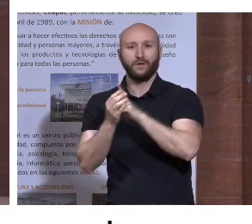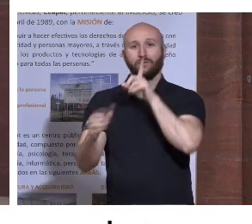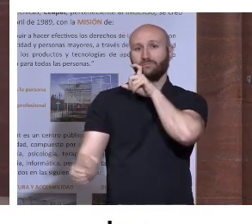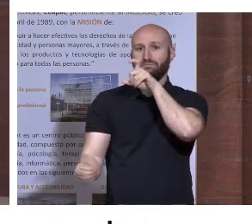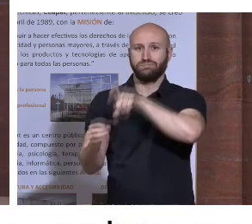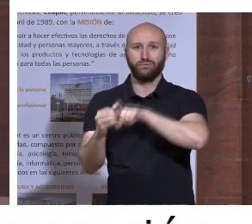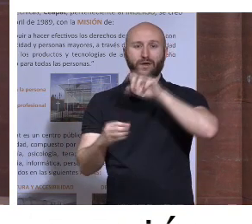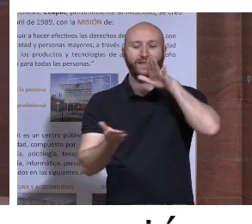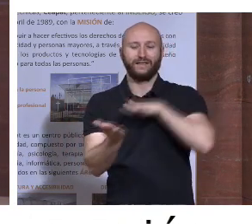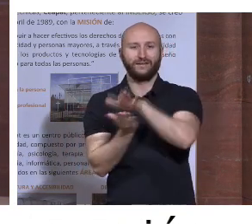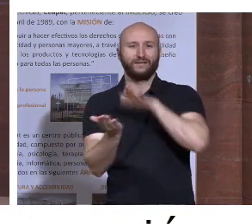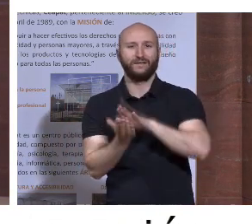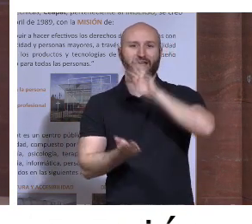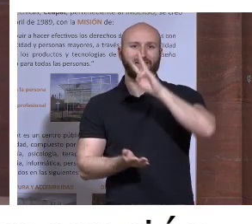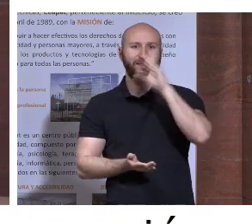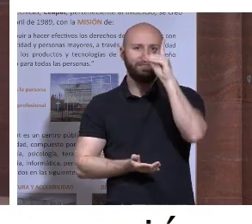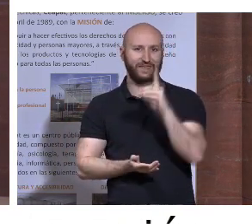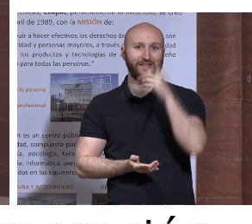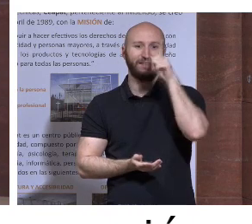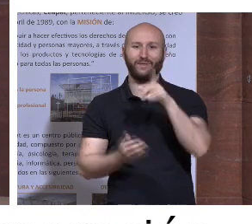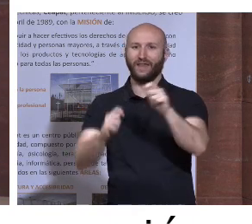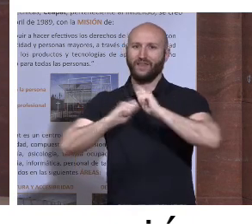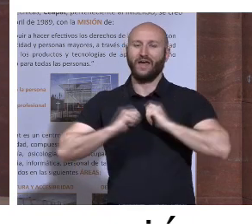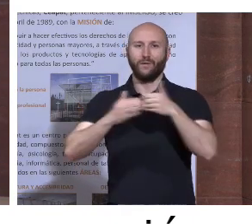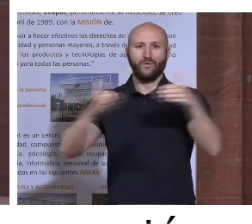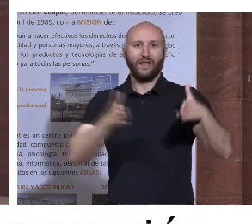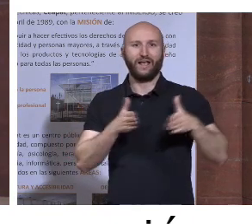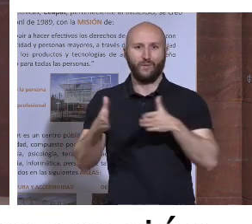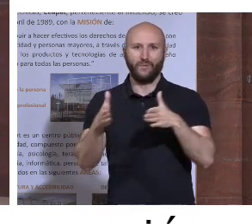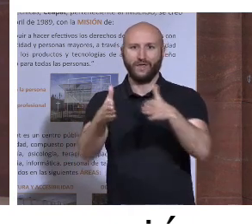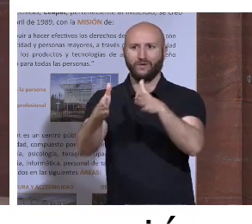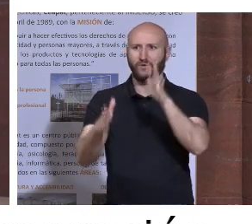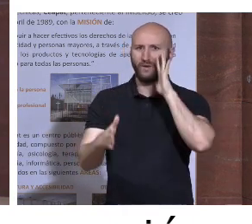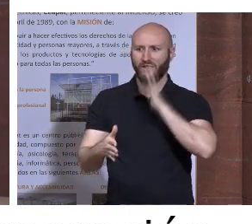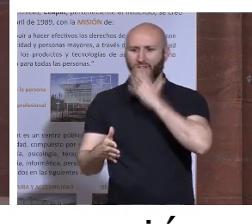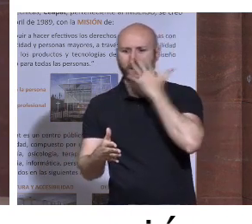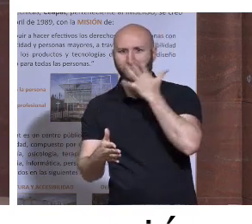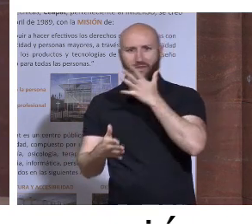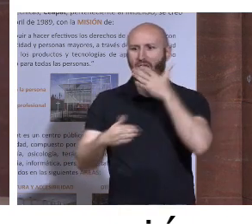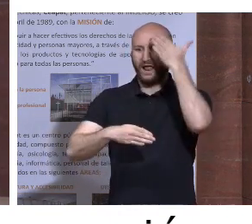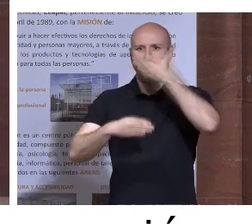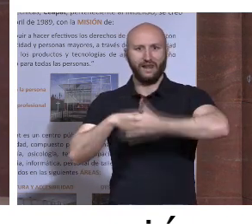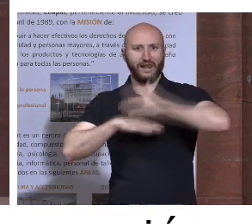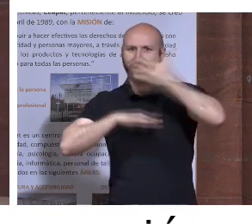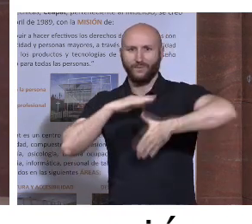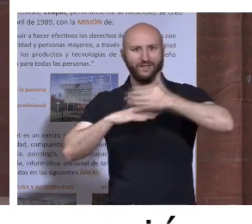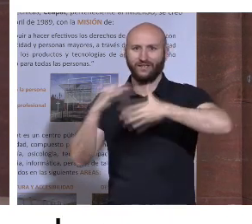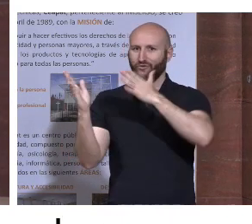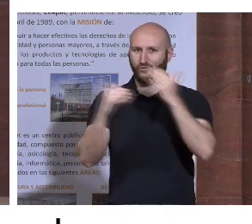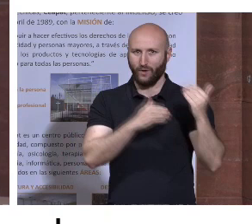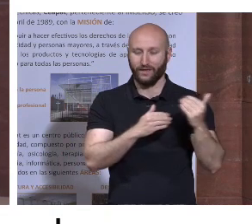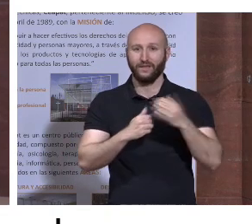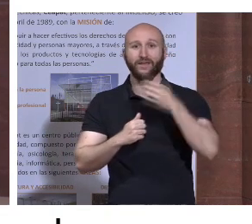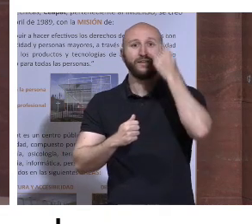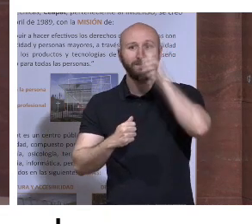impresión 3D también nos abre caminos insospechados y podemos no ponernos límites también aquí.